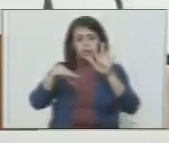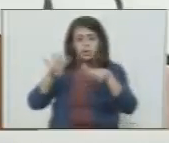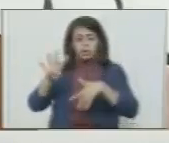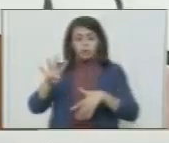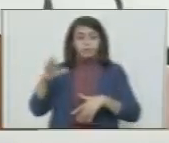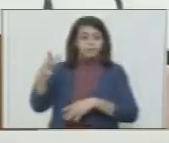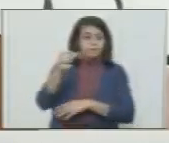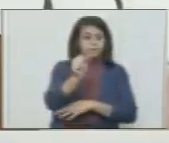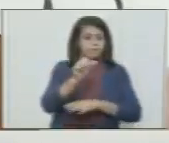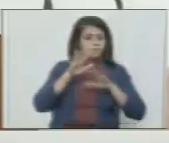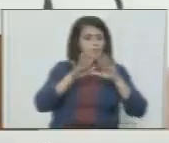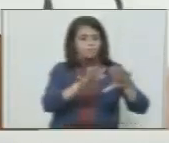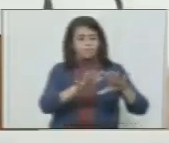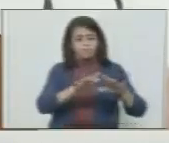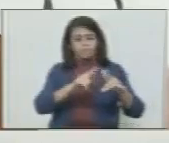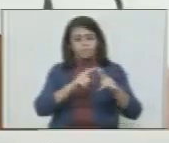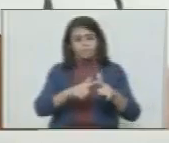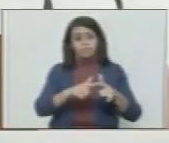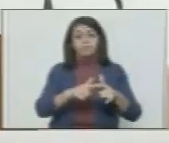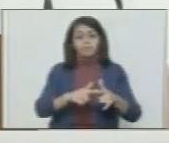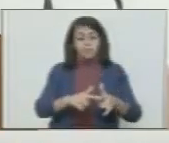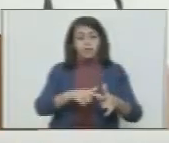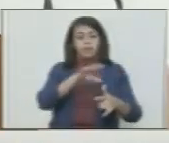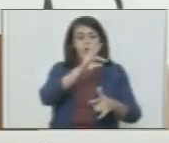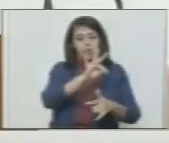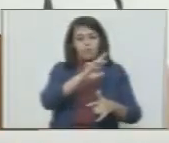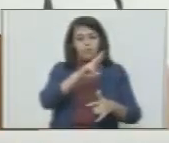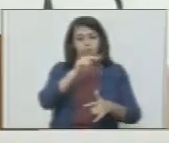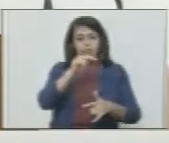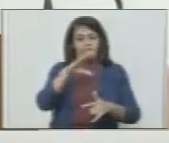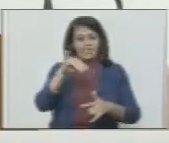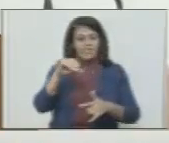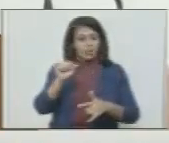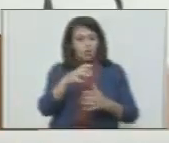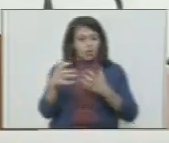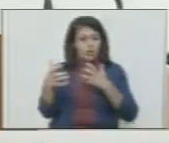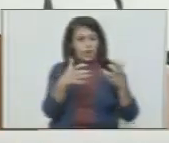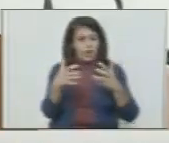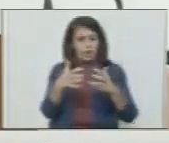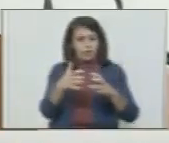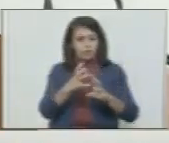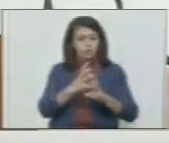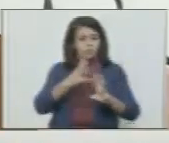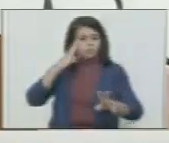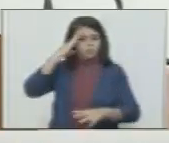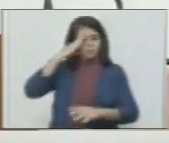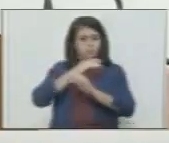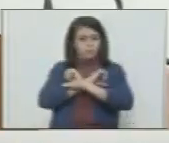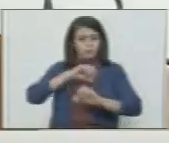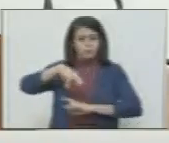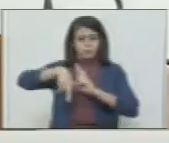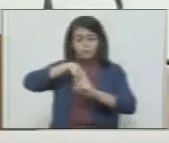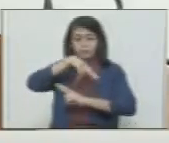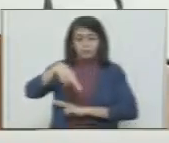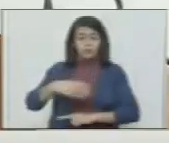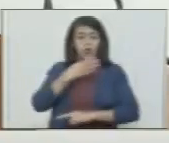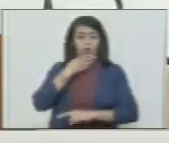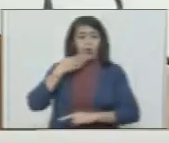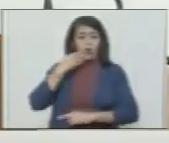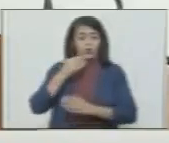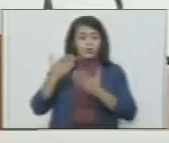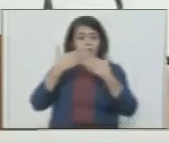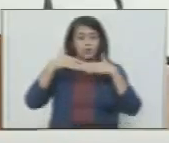de 1814, logrando detener a las fuerzas realistas de Francisco Tomás Morales con unas tropas revolucionarias que estaban formadas